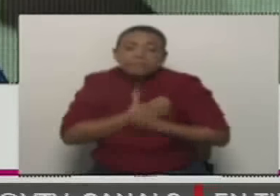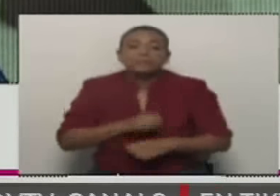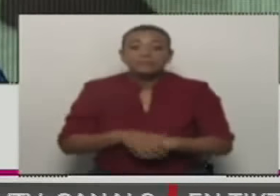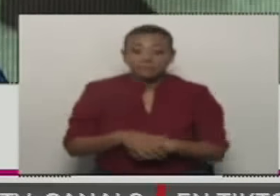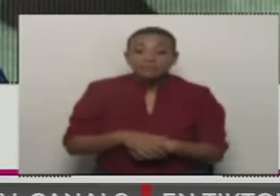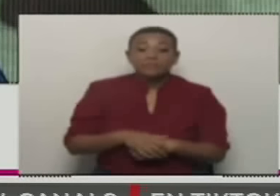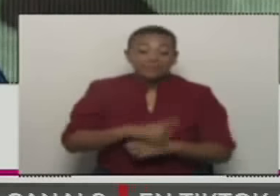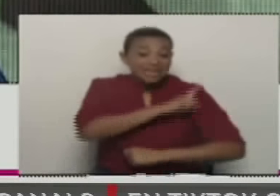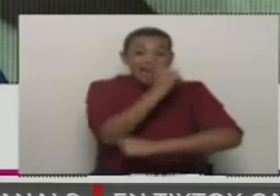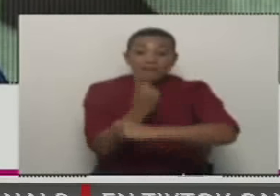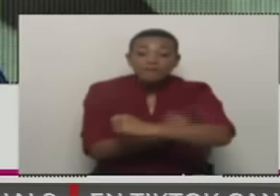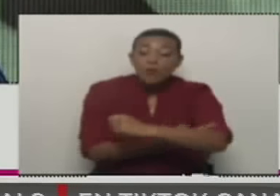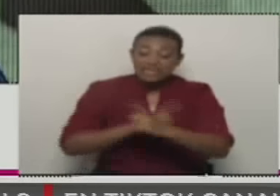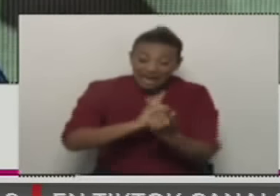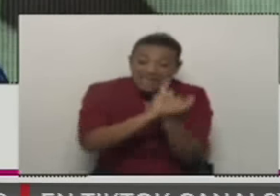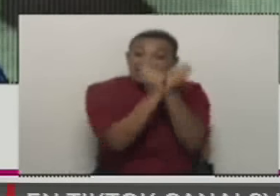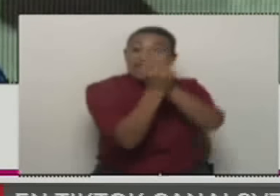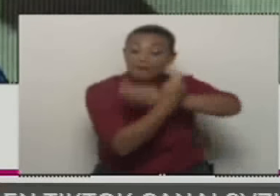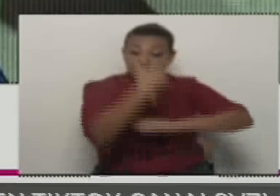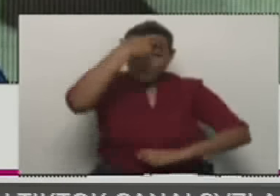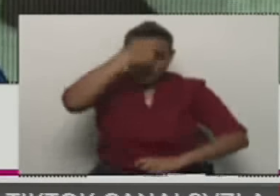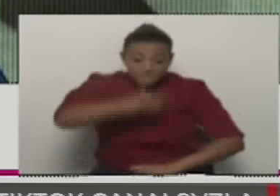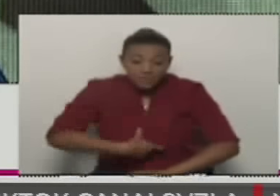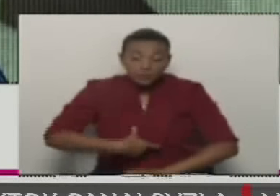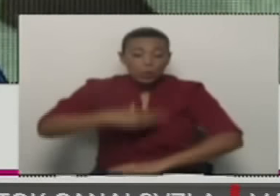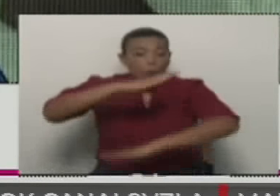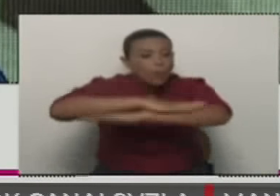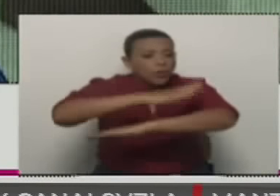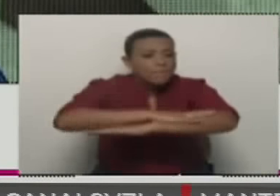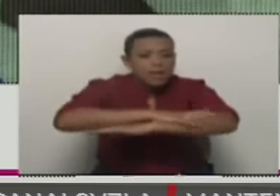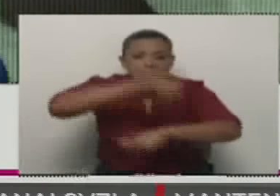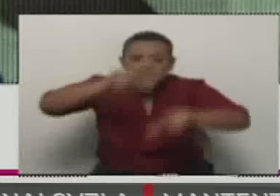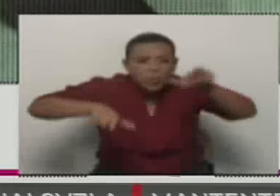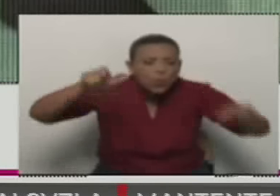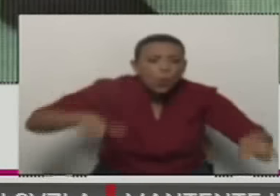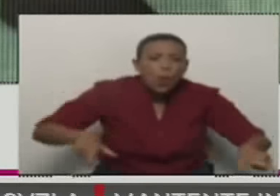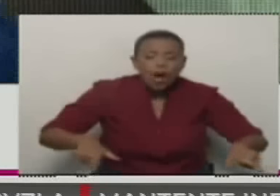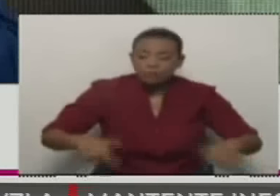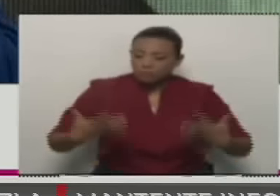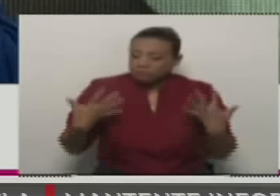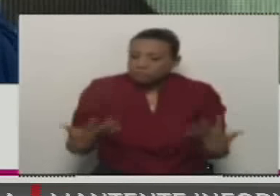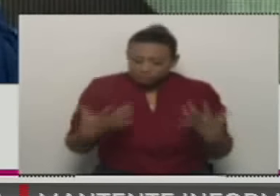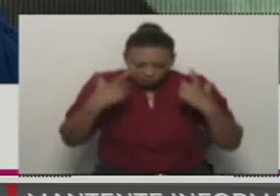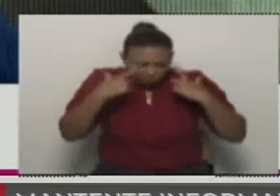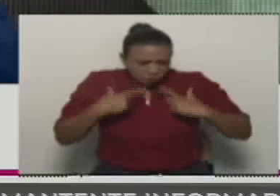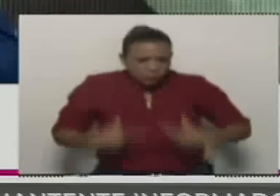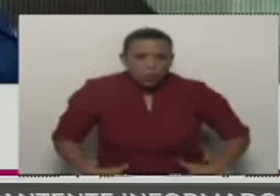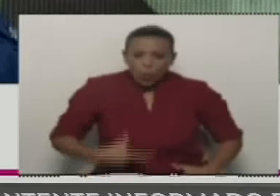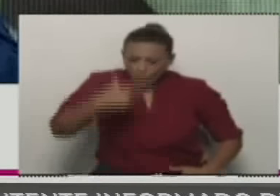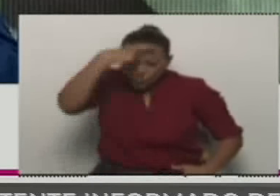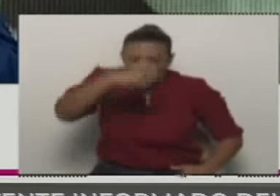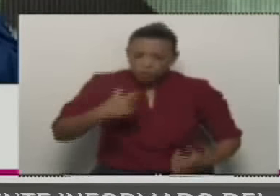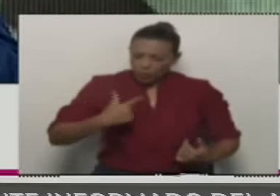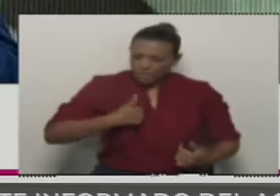que es la fuerza transformadora más grande que hay del ser humano como